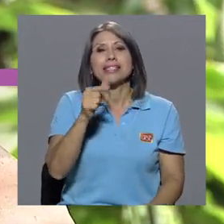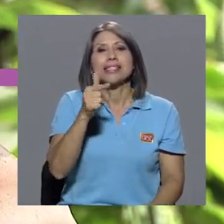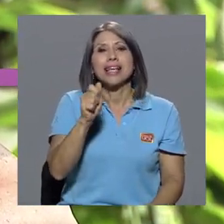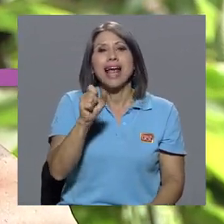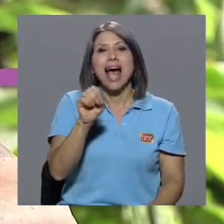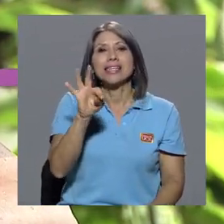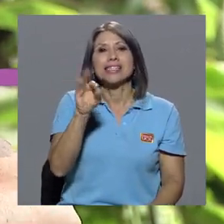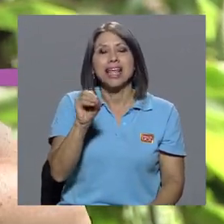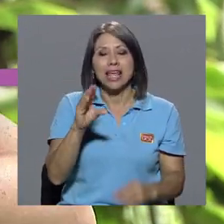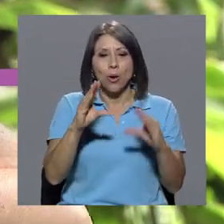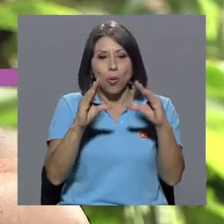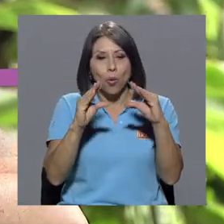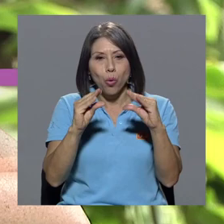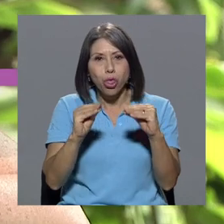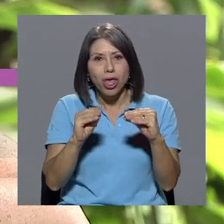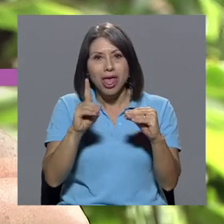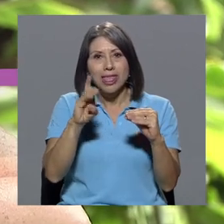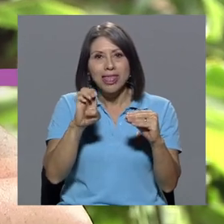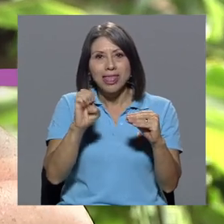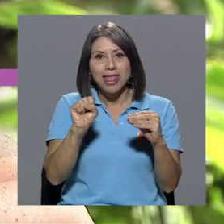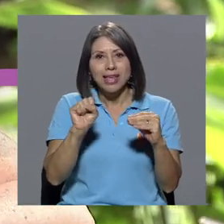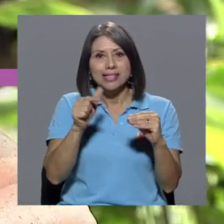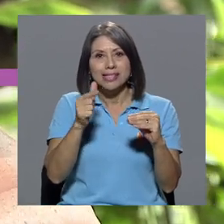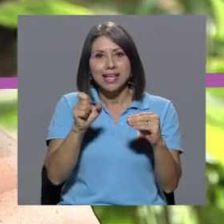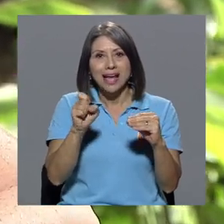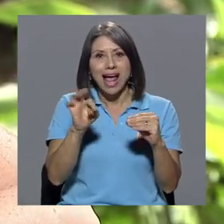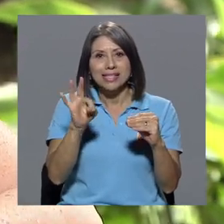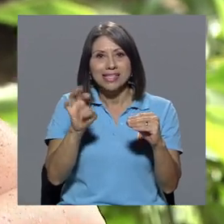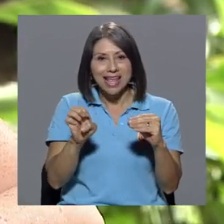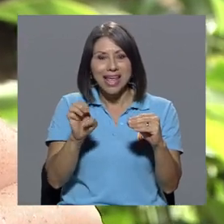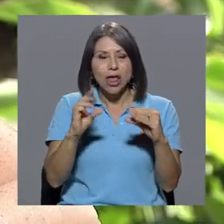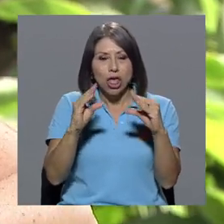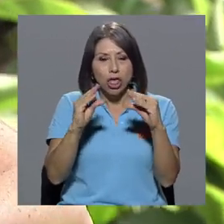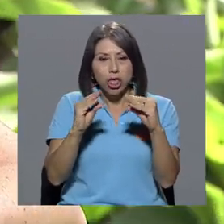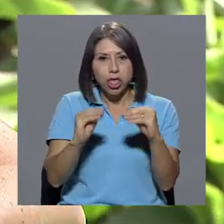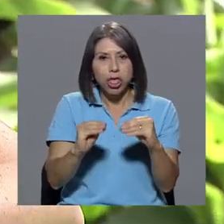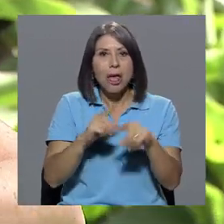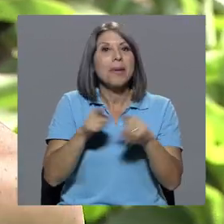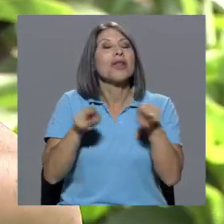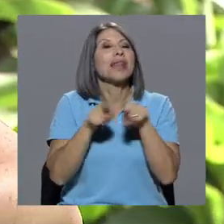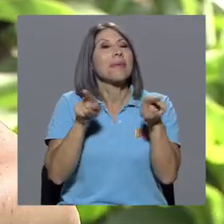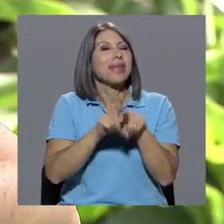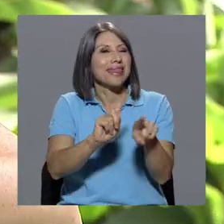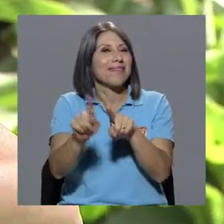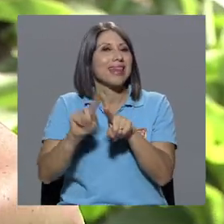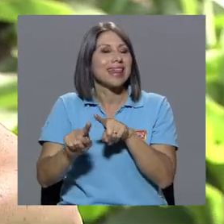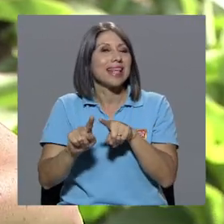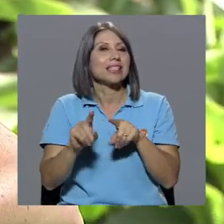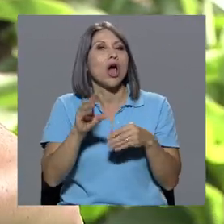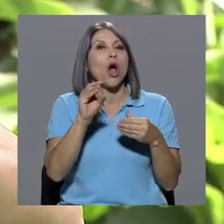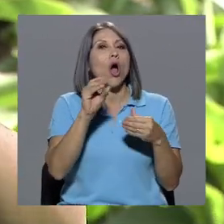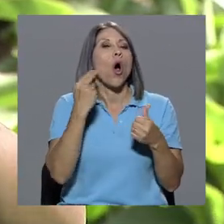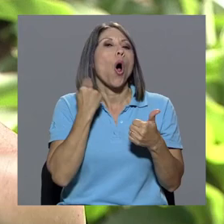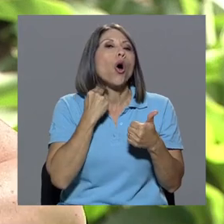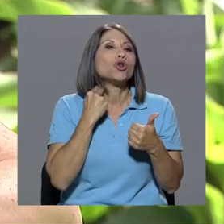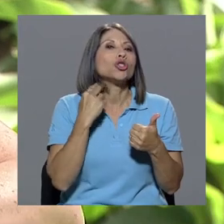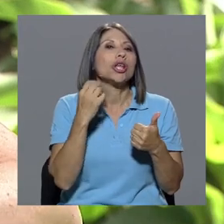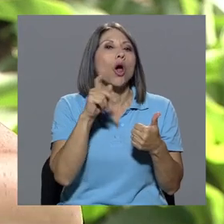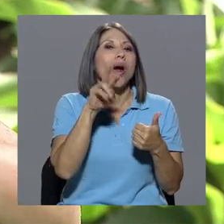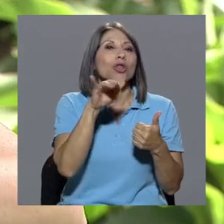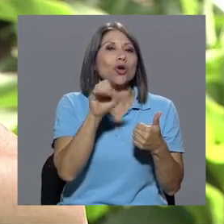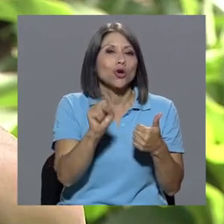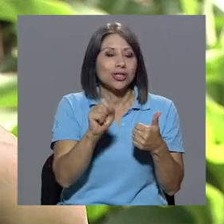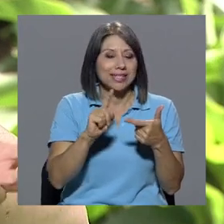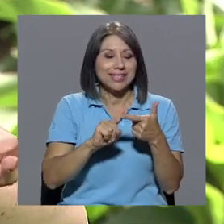Pero también tenemos varias formas de nombrarlo a nivel médico, que es la osteoartrosis, la artrosis